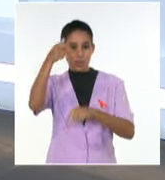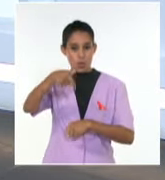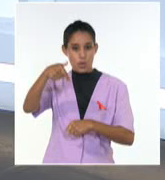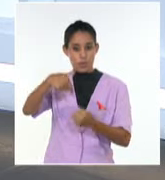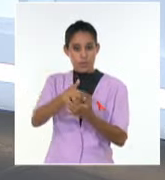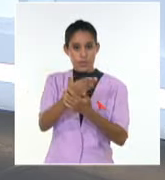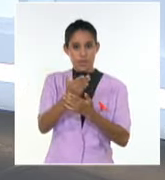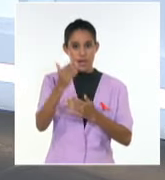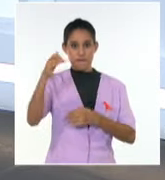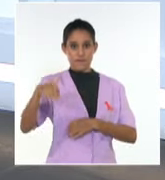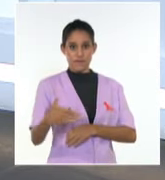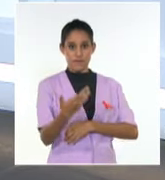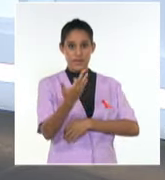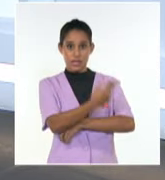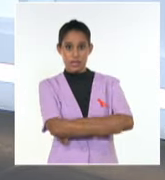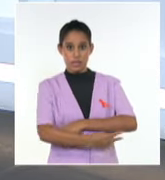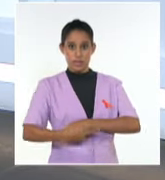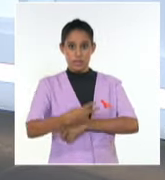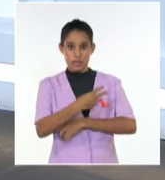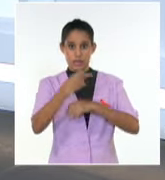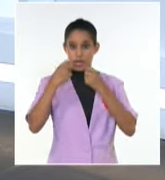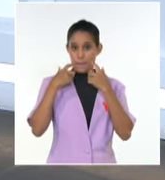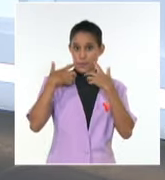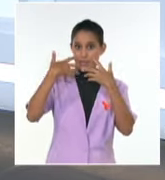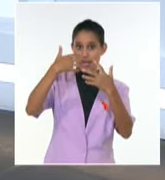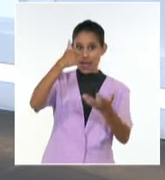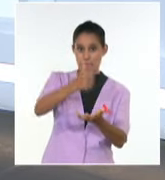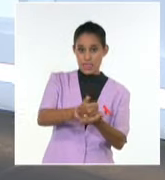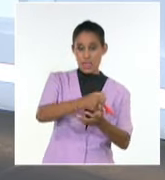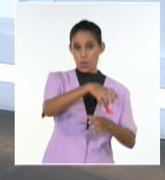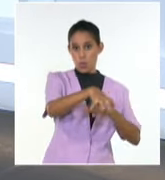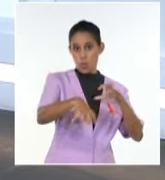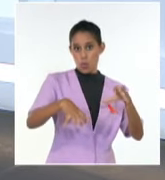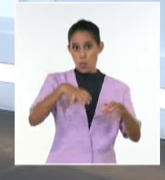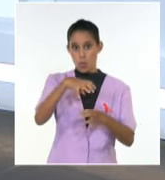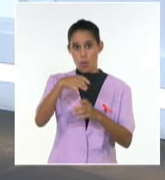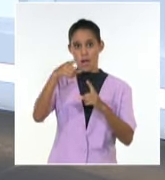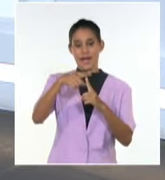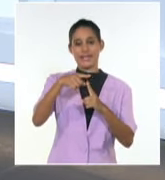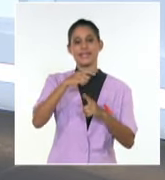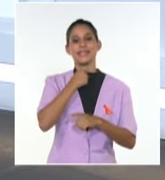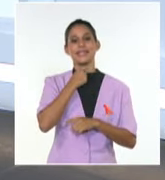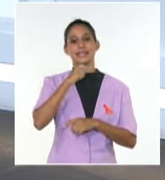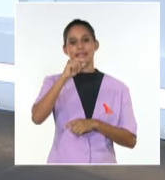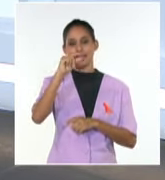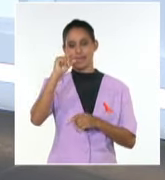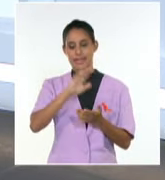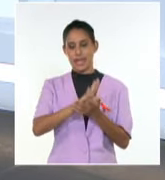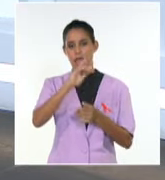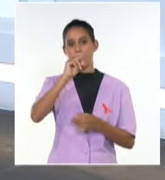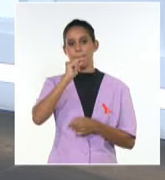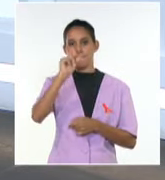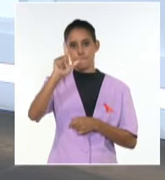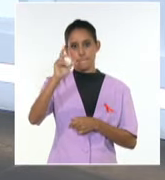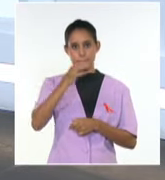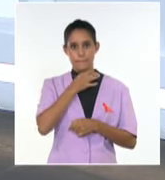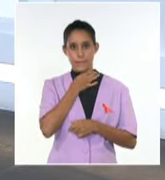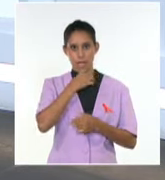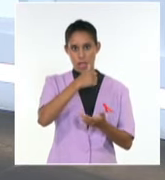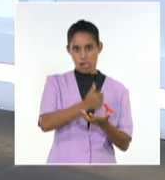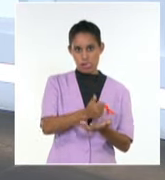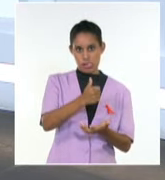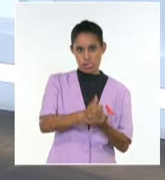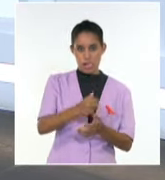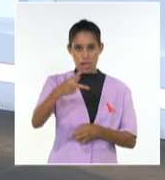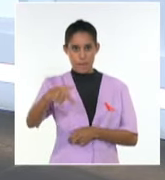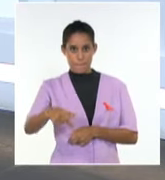llama olímpica llegó a la ciudad de Tremblay, distante a unos 25 kilómetros de París, sede de los Juegos Multideportivos.